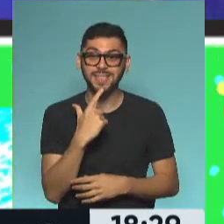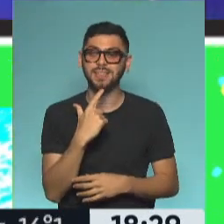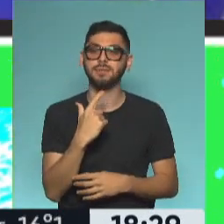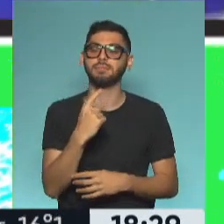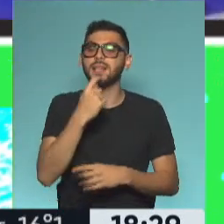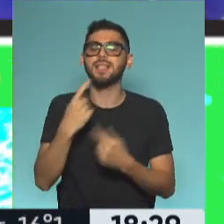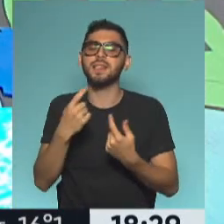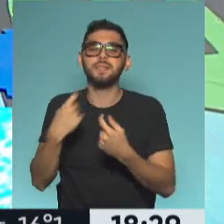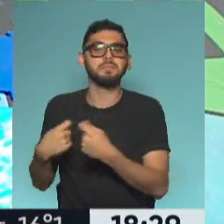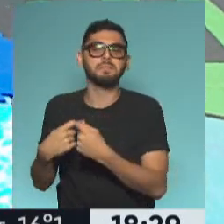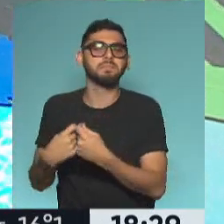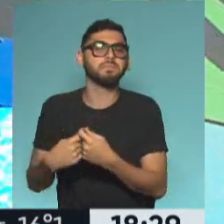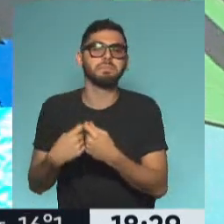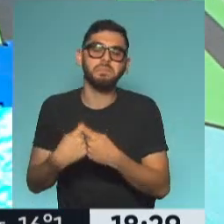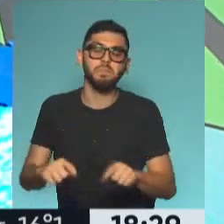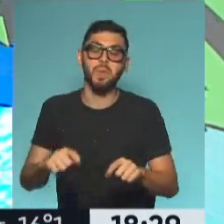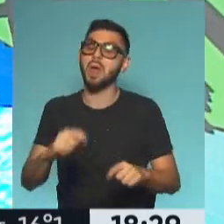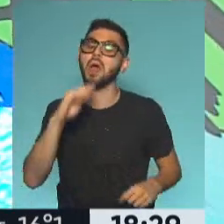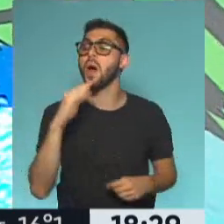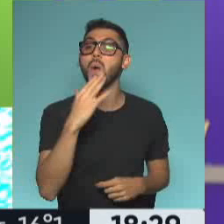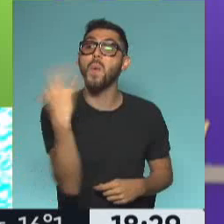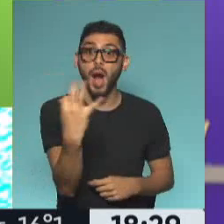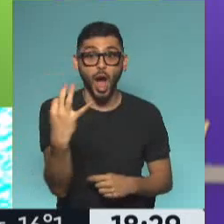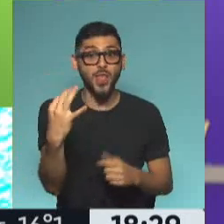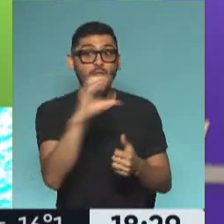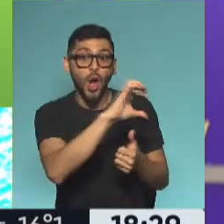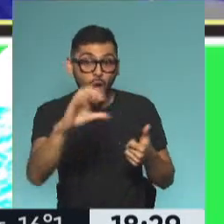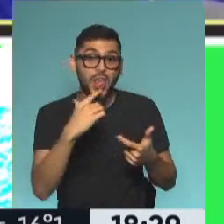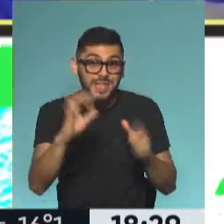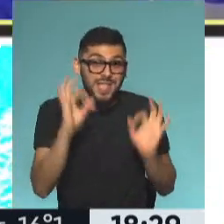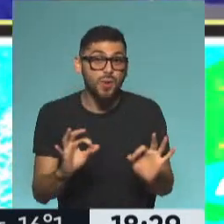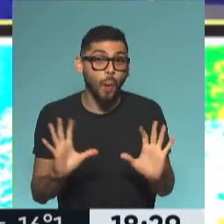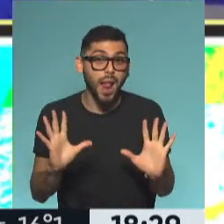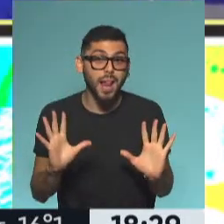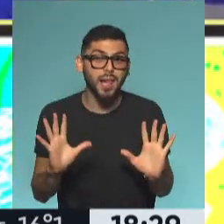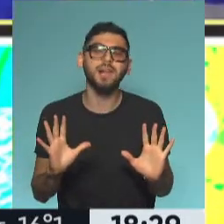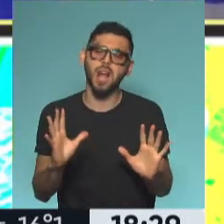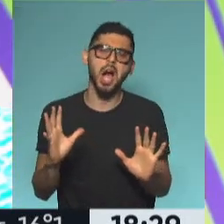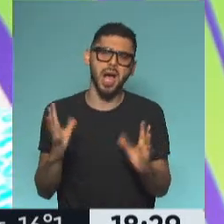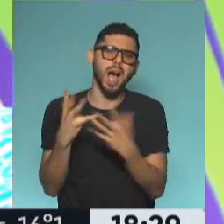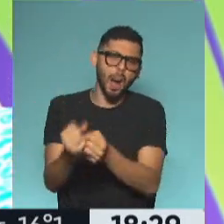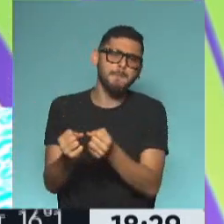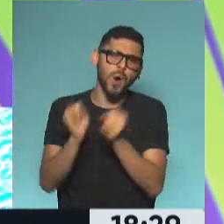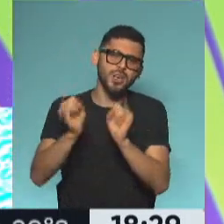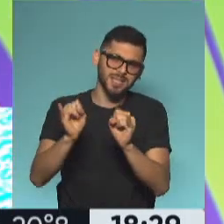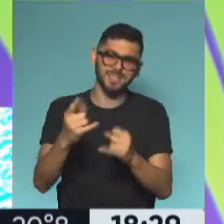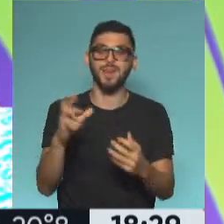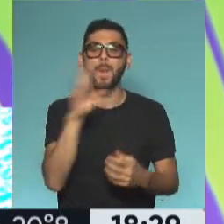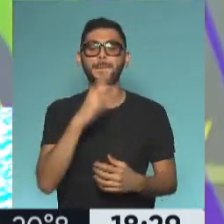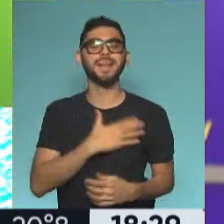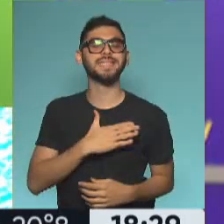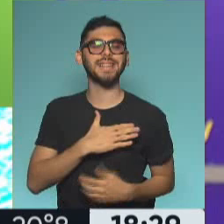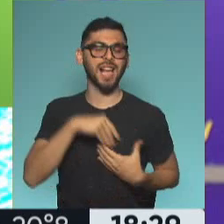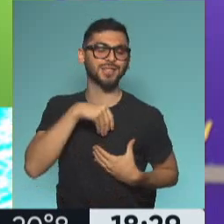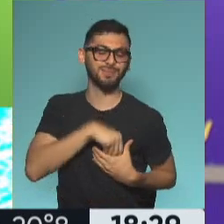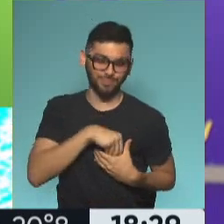jugado y hubiese dicho verdadero, estarían diciendo la lo banco mismo. La banco a muerte igual, sí. Bueno, ahí va, esas son mis chicas.